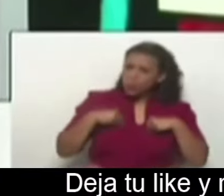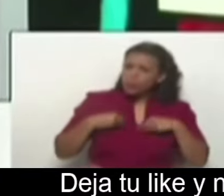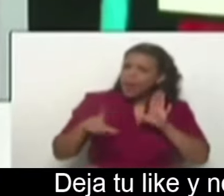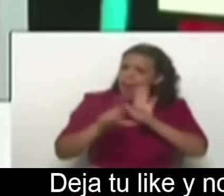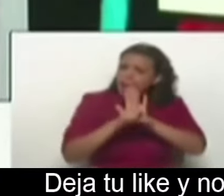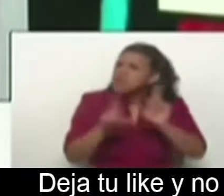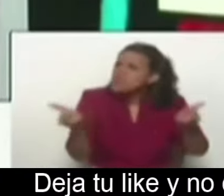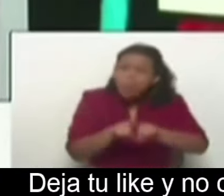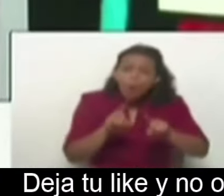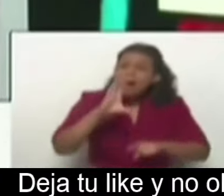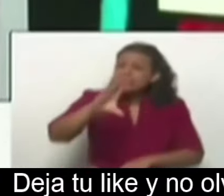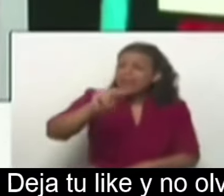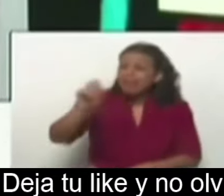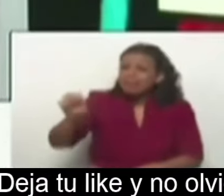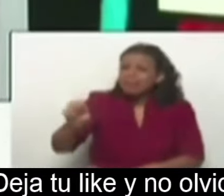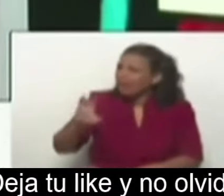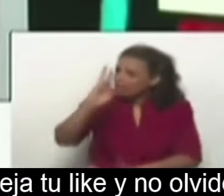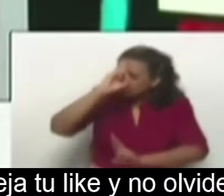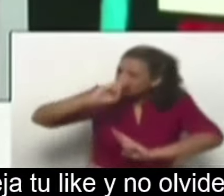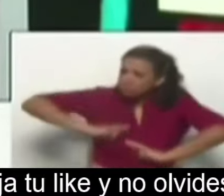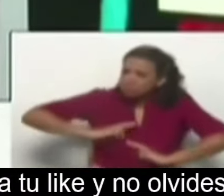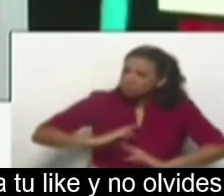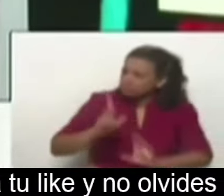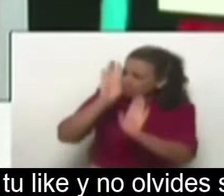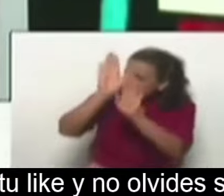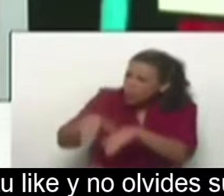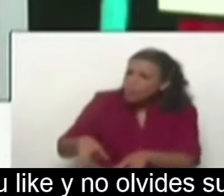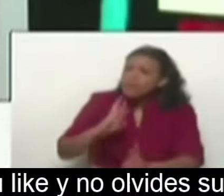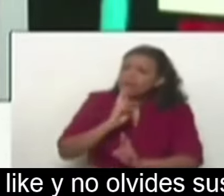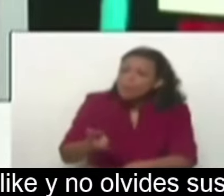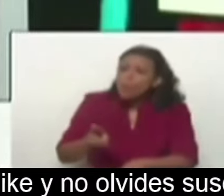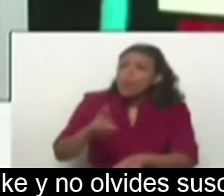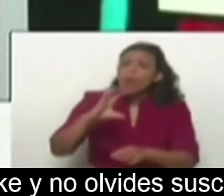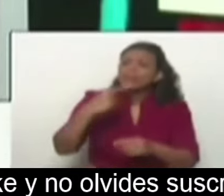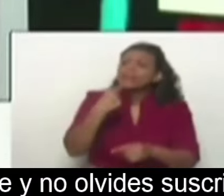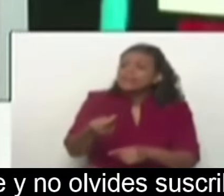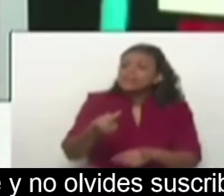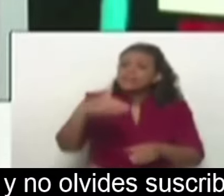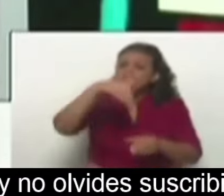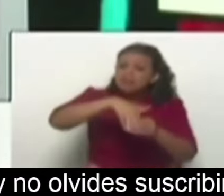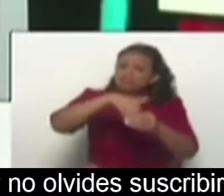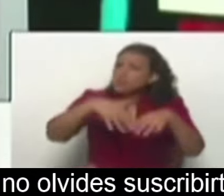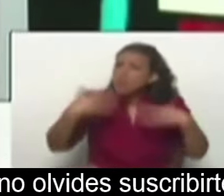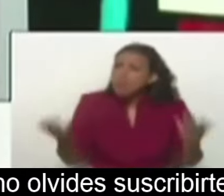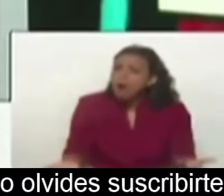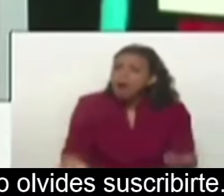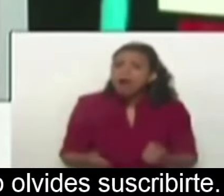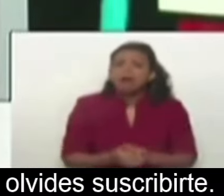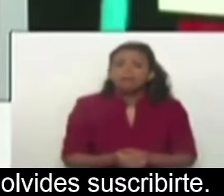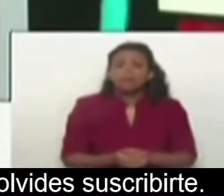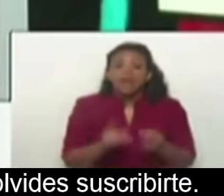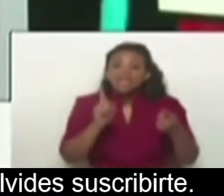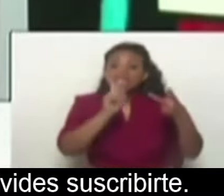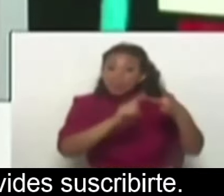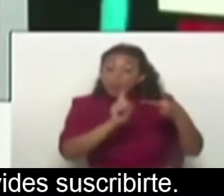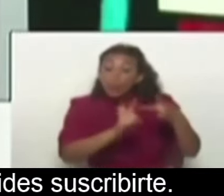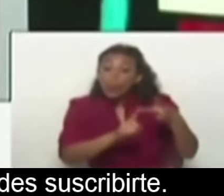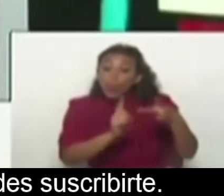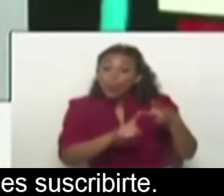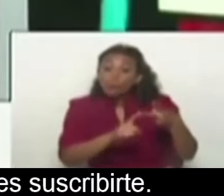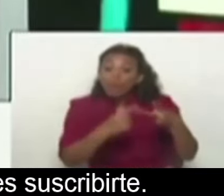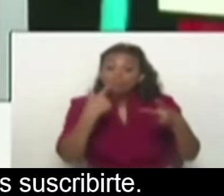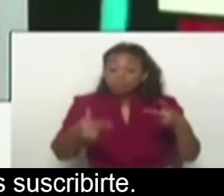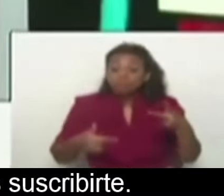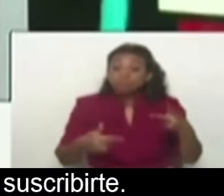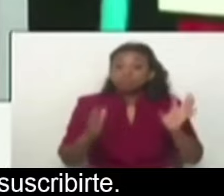electoral? ¿Cómo tú vas a decir que no vas a reconocer los resultados electorales? Primero, ¿qué hizo? Segundo, la sala